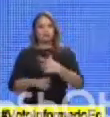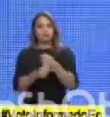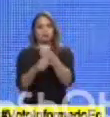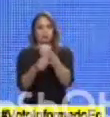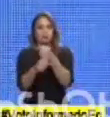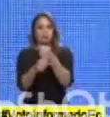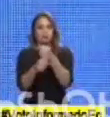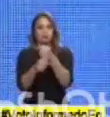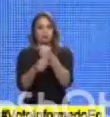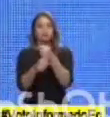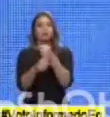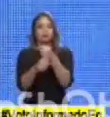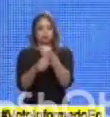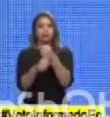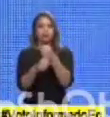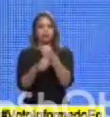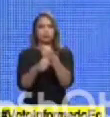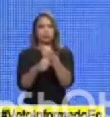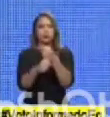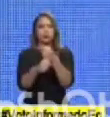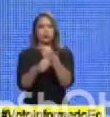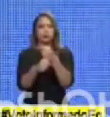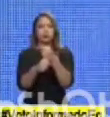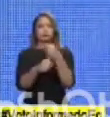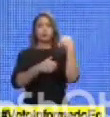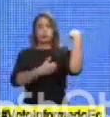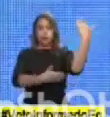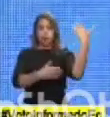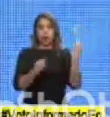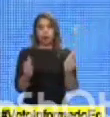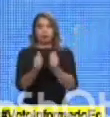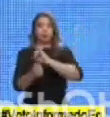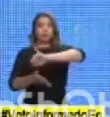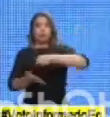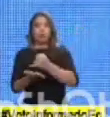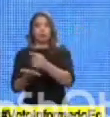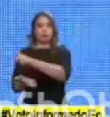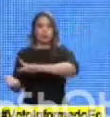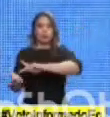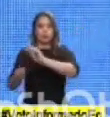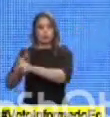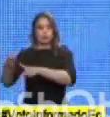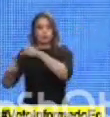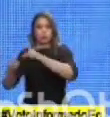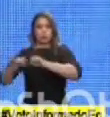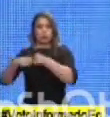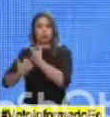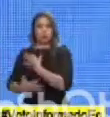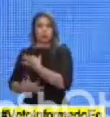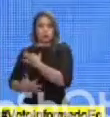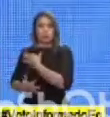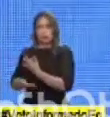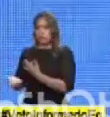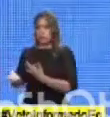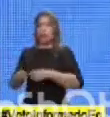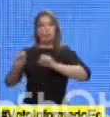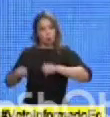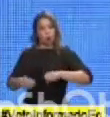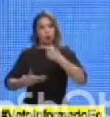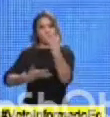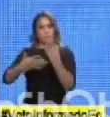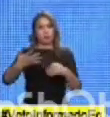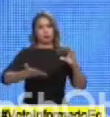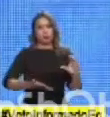para que así los alcaldes con las juntas parroquiales las prefecturas y la sociedad civil puedan tener el presupuesto